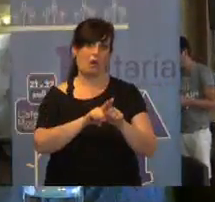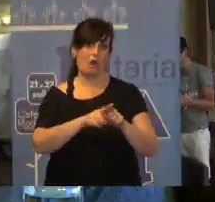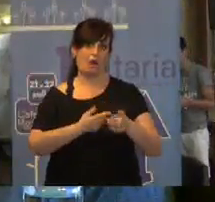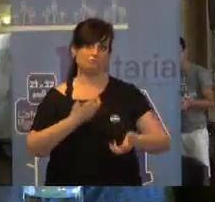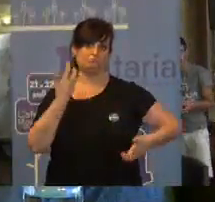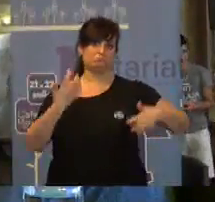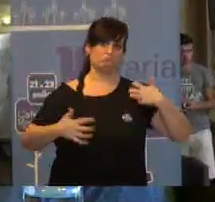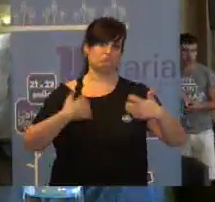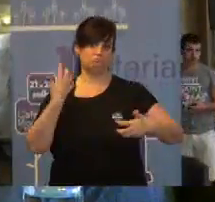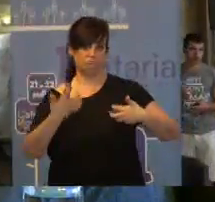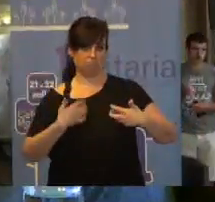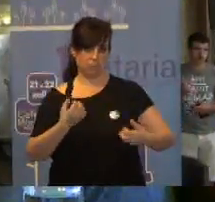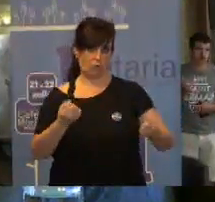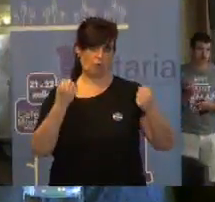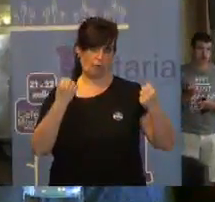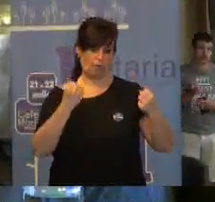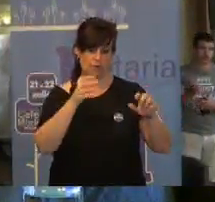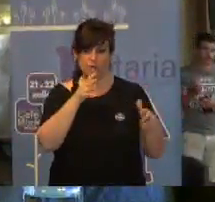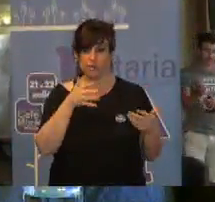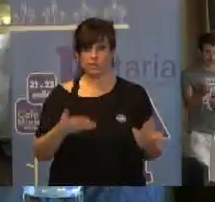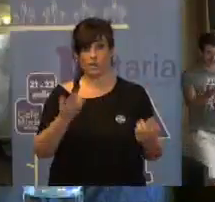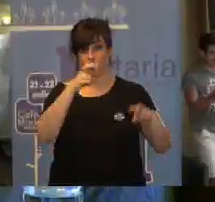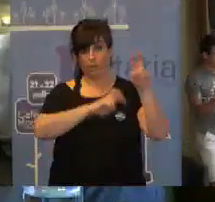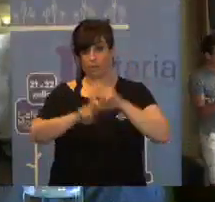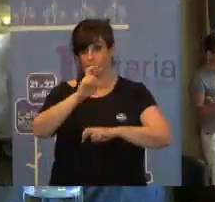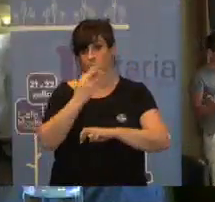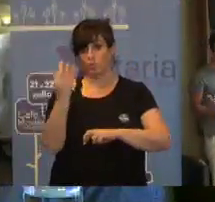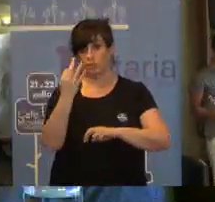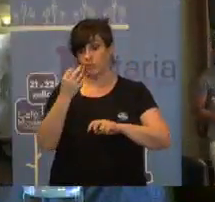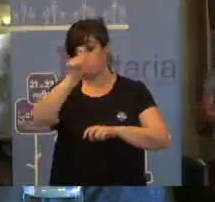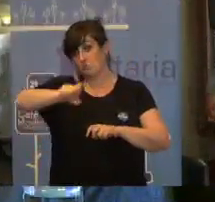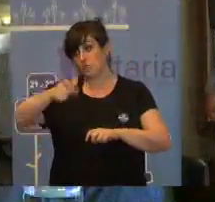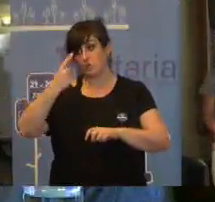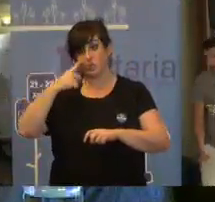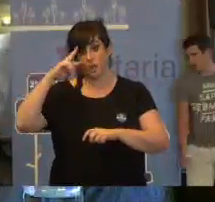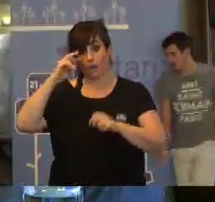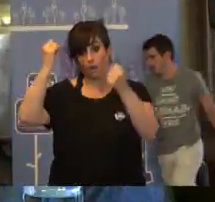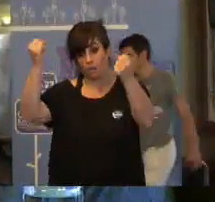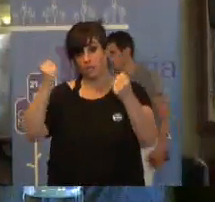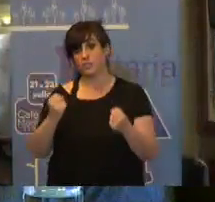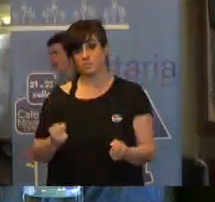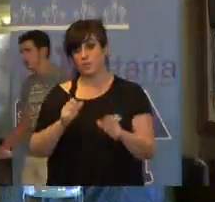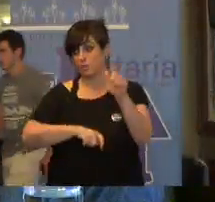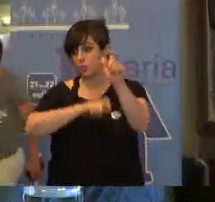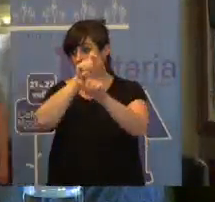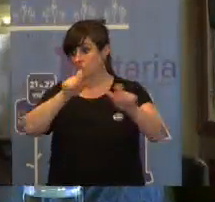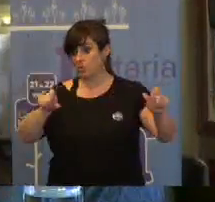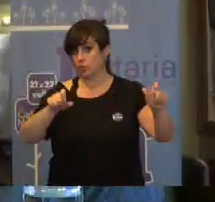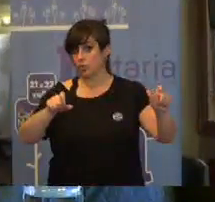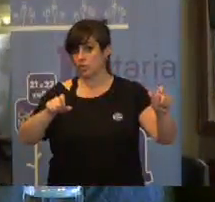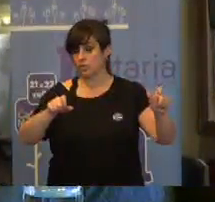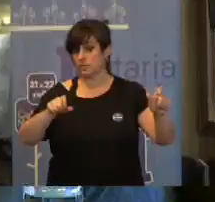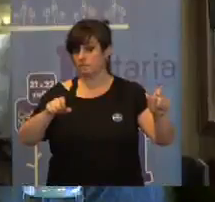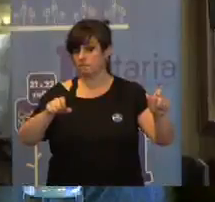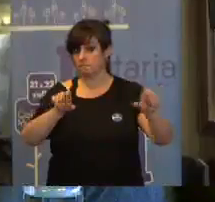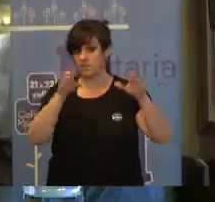e que agora o que temos que buscar efectivamente son eses expertos, esas persoas